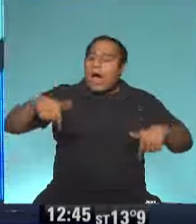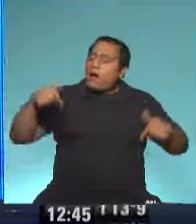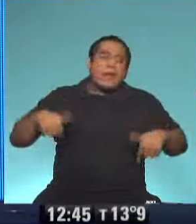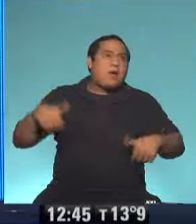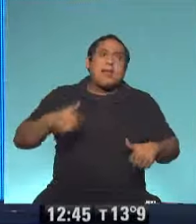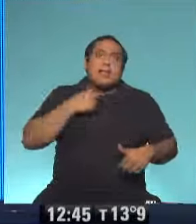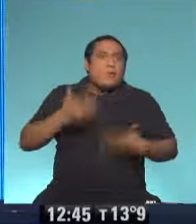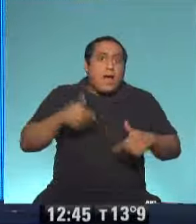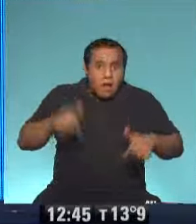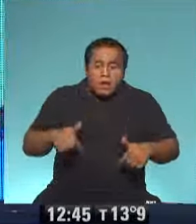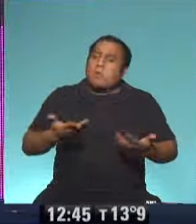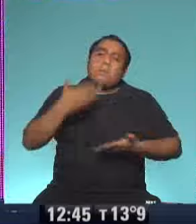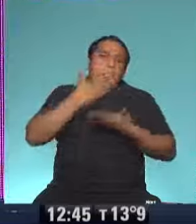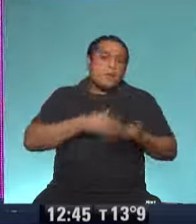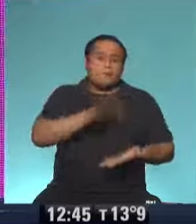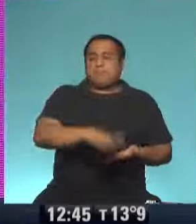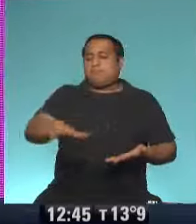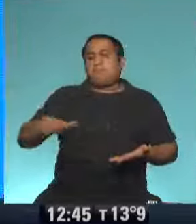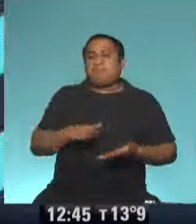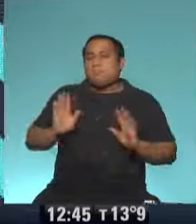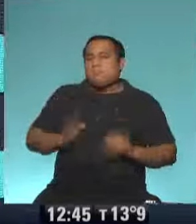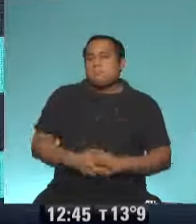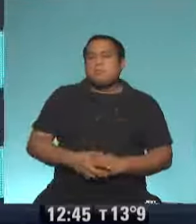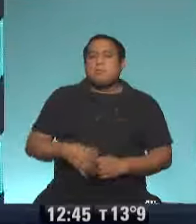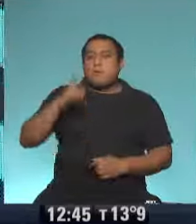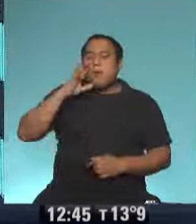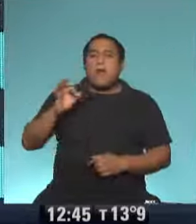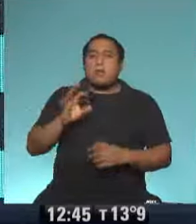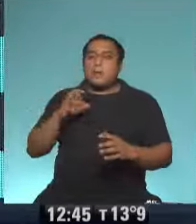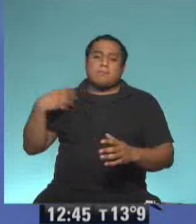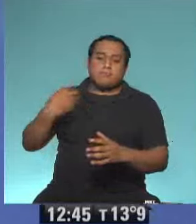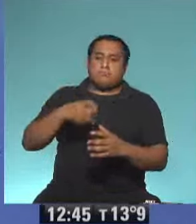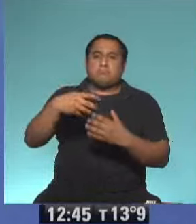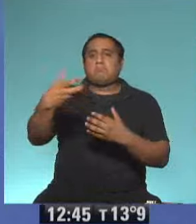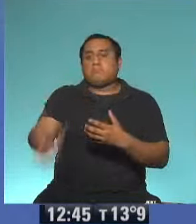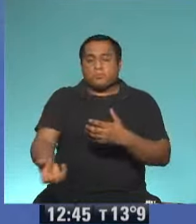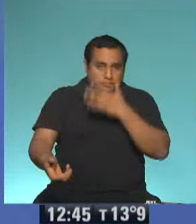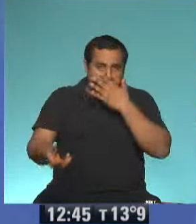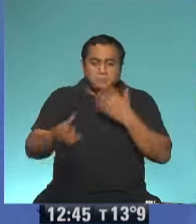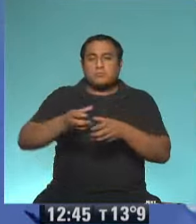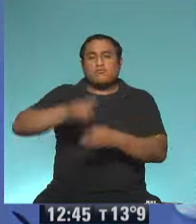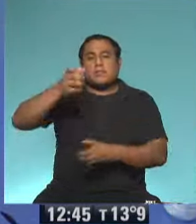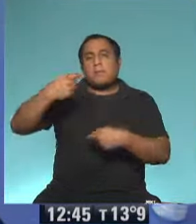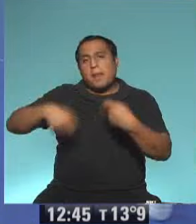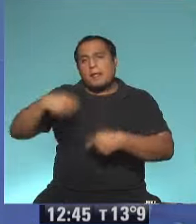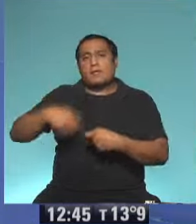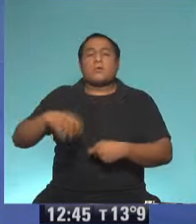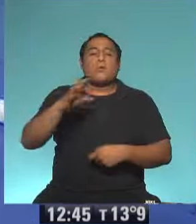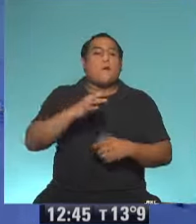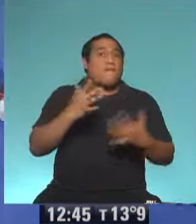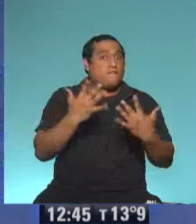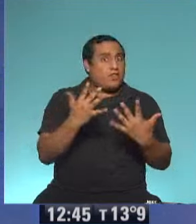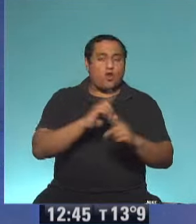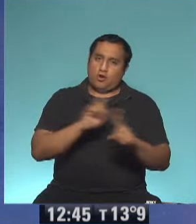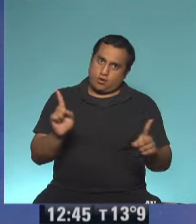hojas de papel y listo. Está bueno. Perfecto. Y algo para derribar, yo traje una botellita de plástico, unas cajas, fíjense, algo que no sea de vidrio,